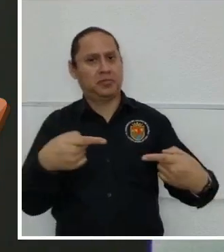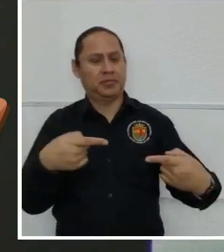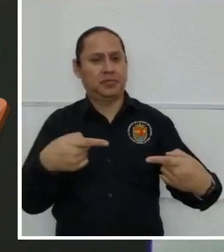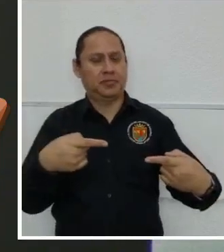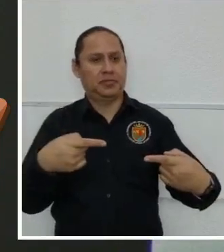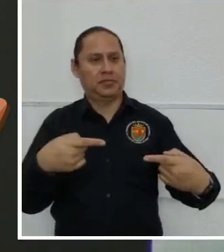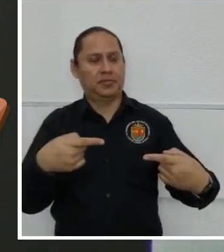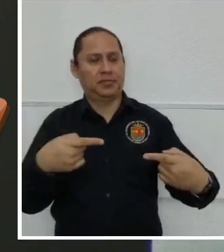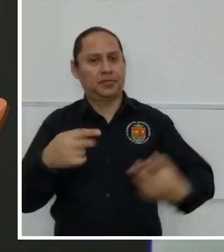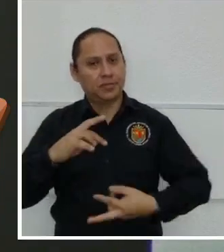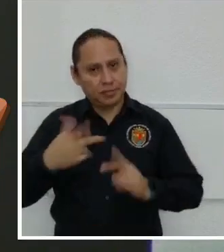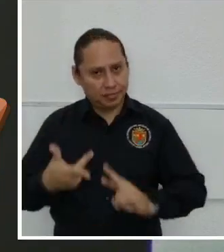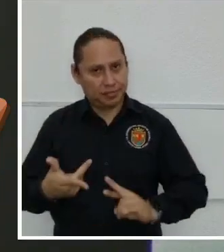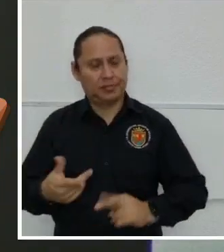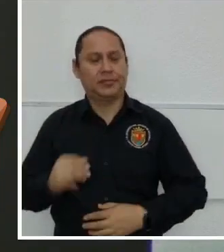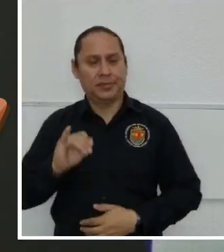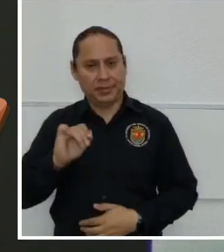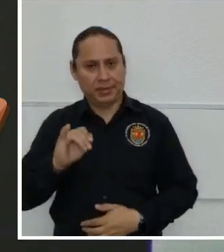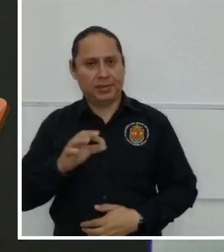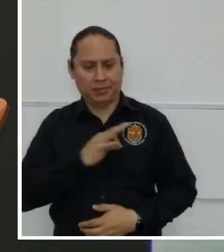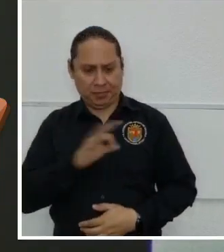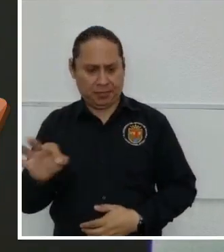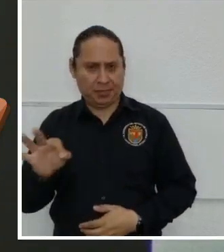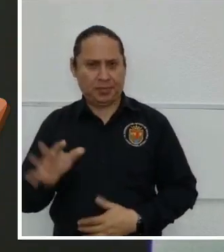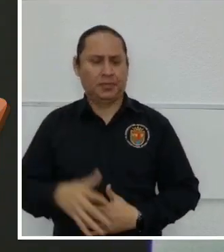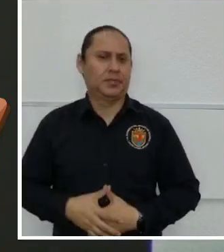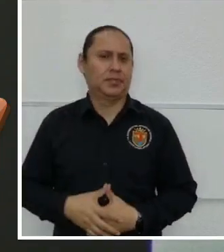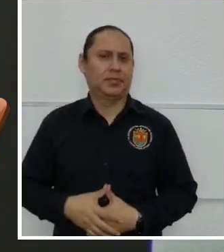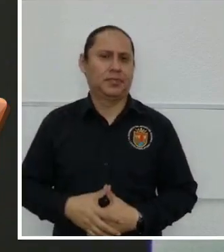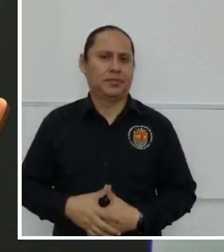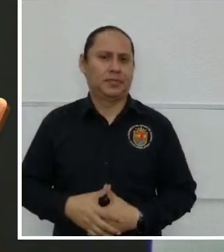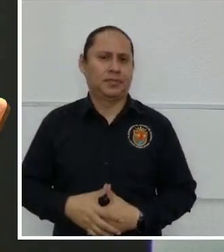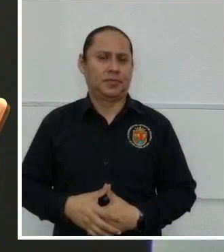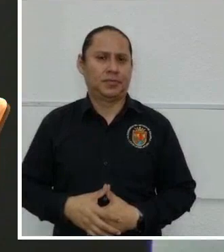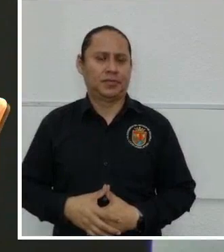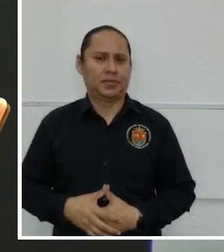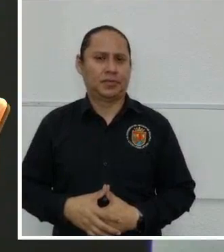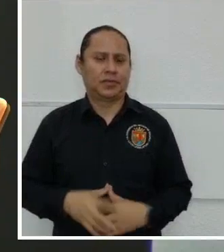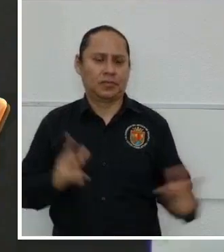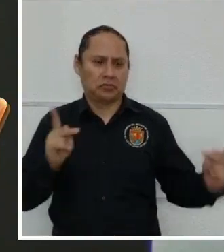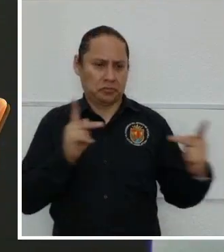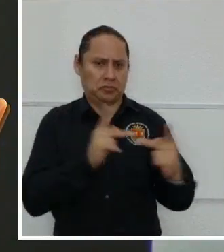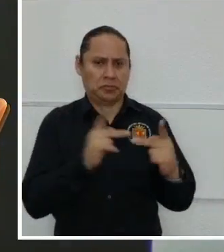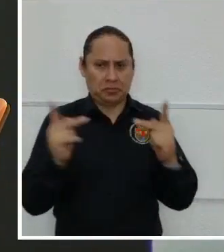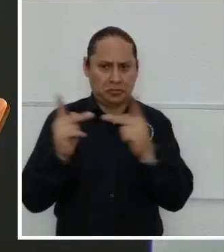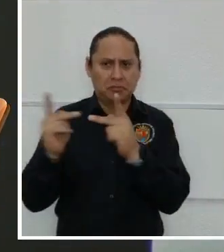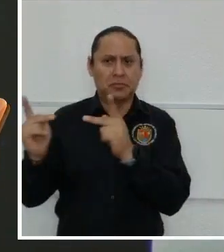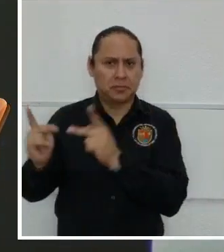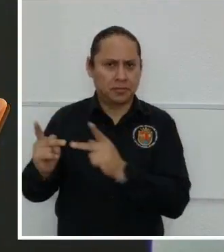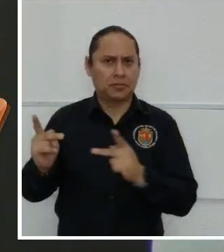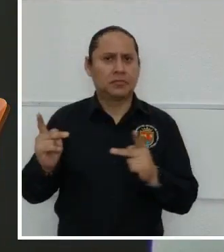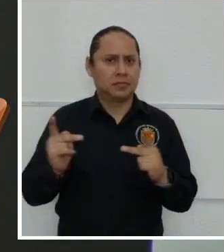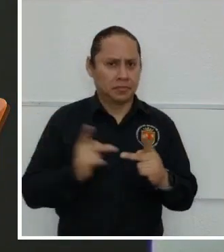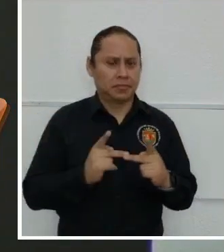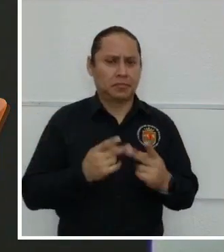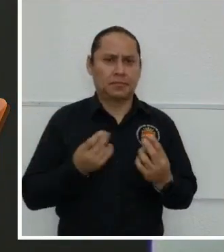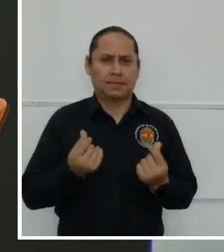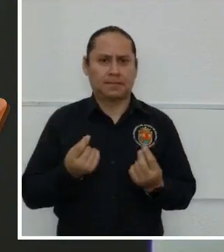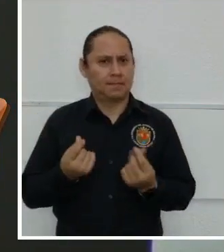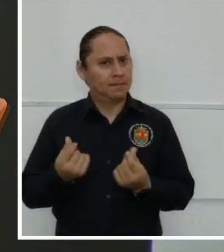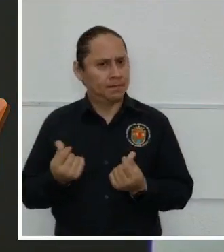contrario. Nosotros decíamos con el diputado Mohedano y coincidíamos todos que había que